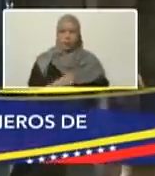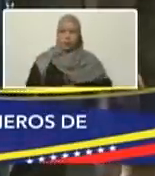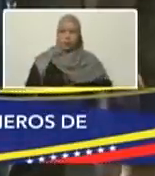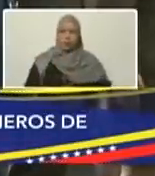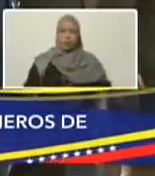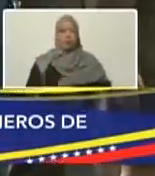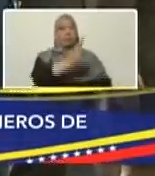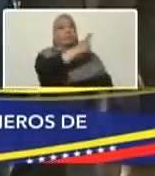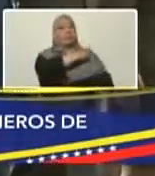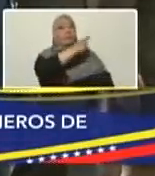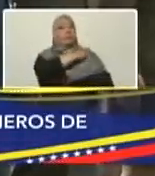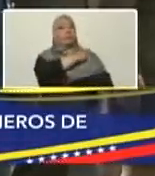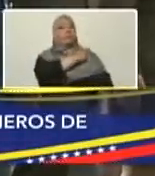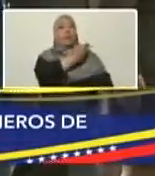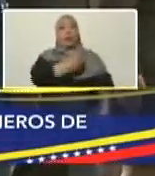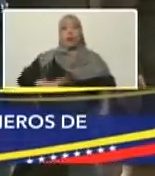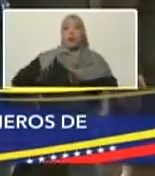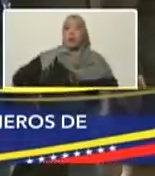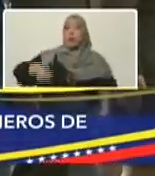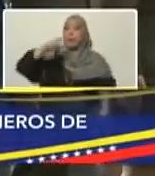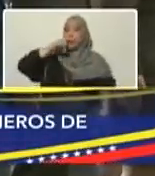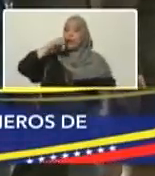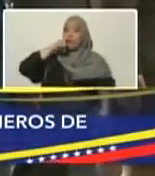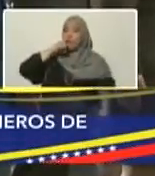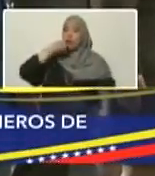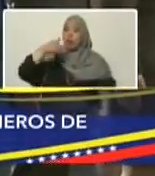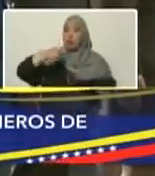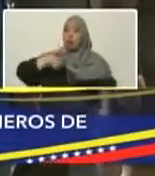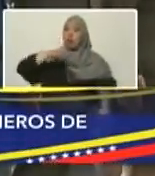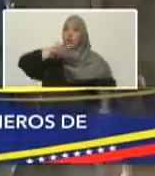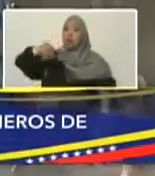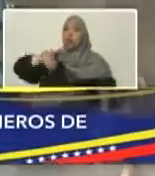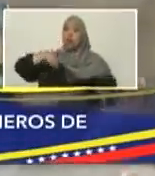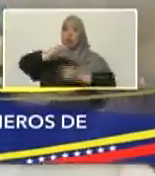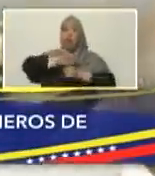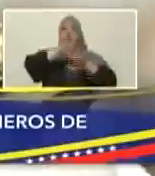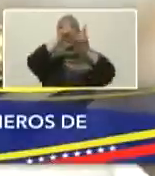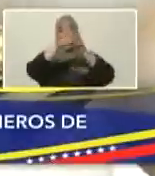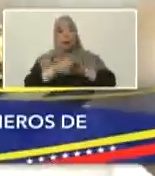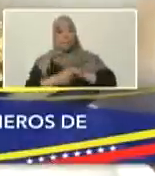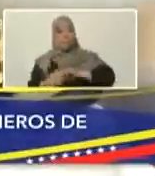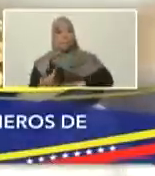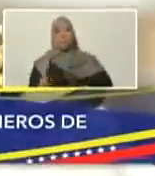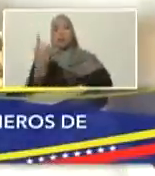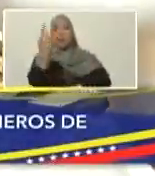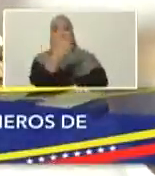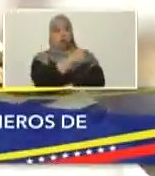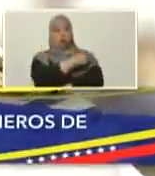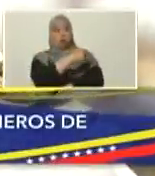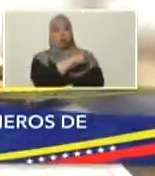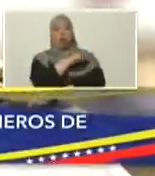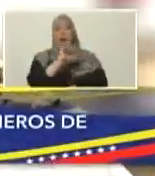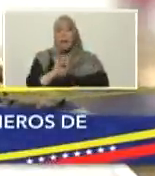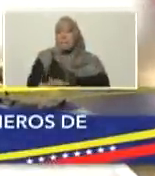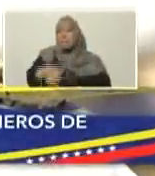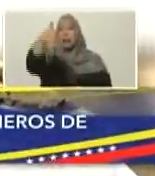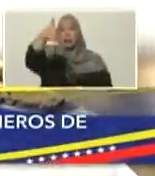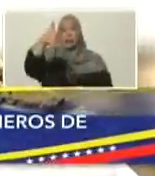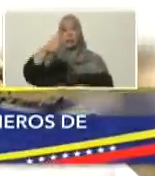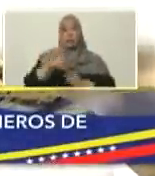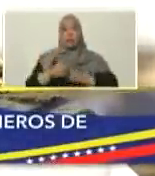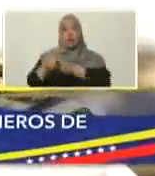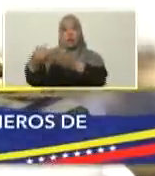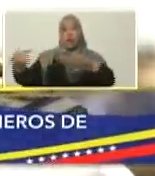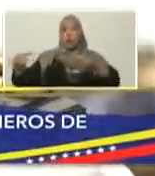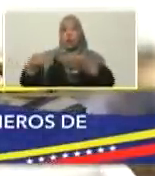jefe, solicito su autorización para ascender al grado de primer teniente y teniente de fragata